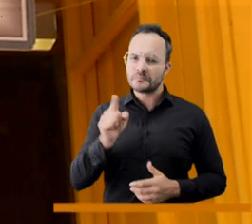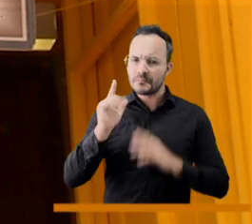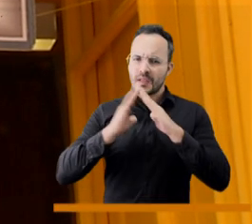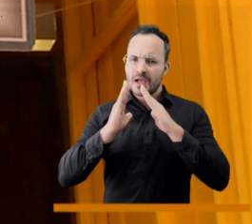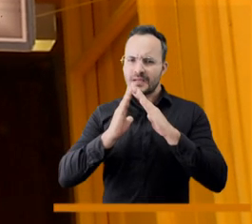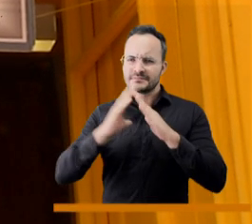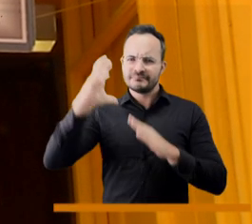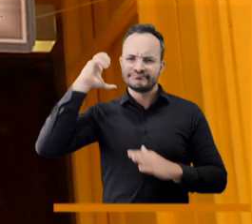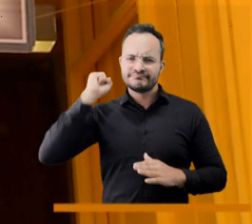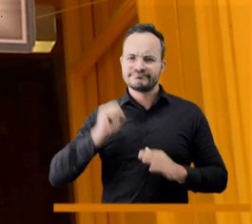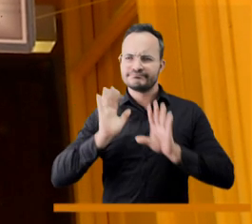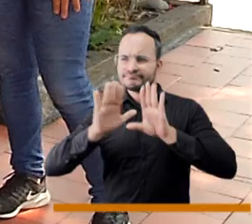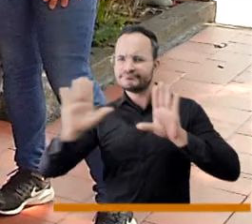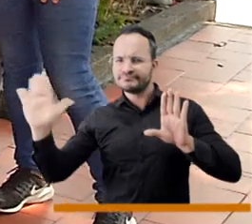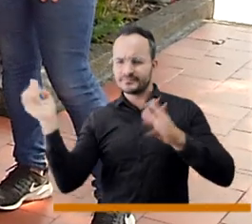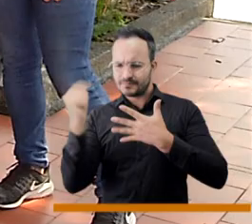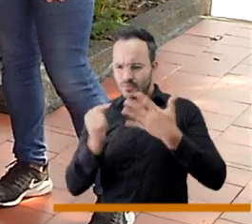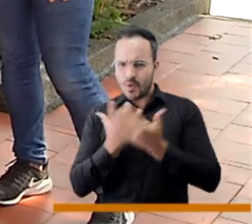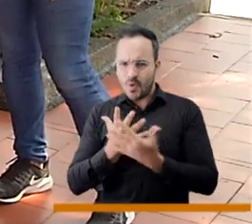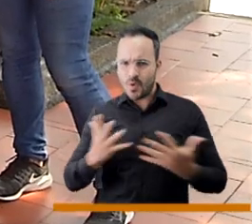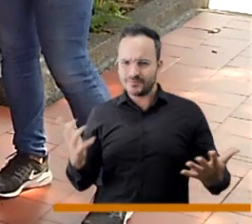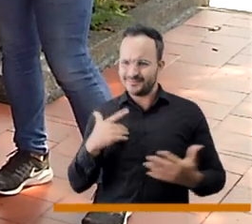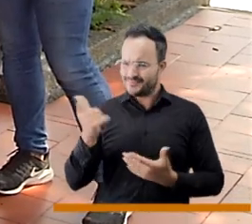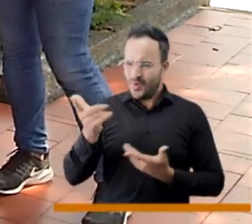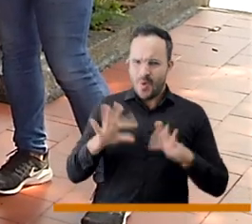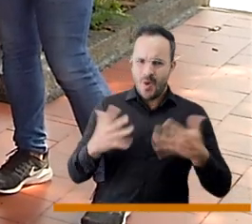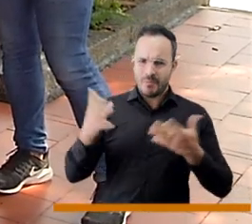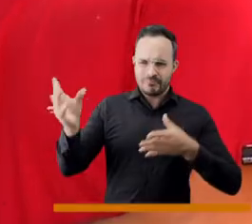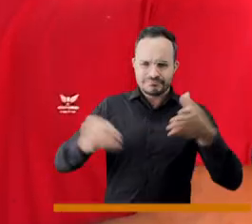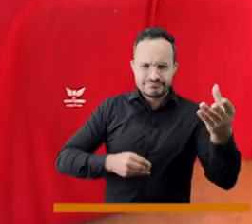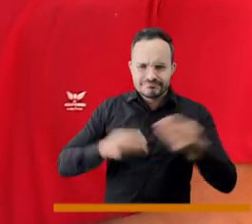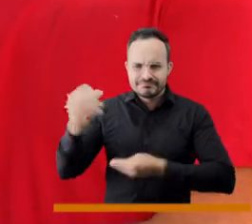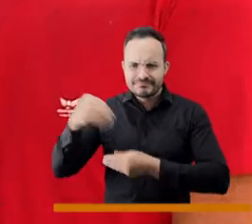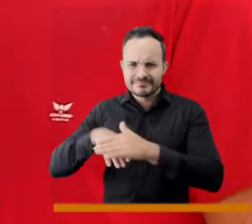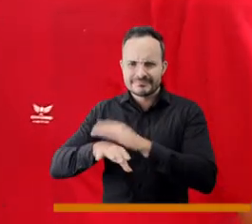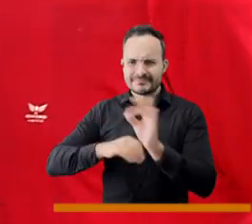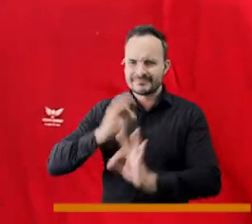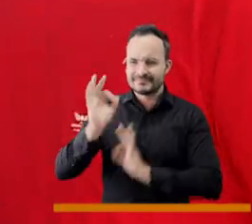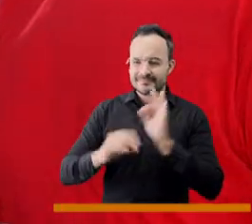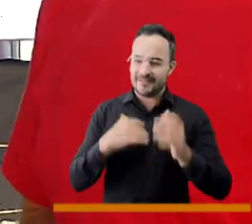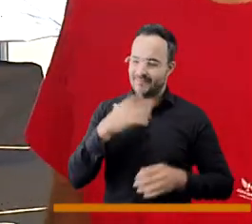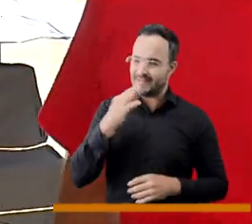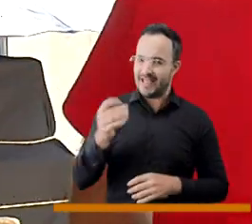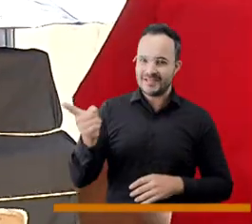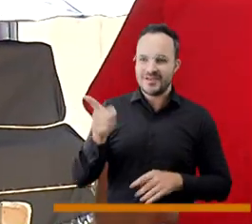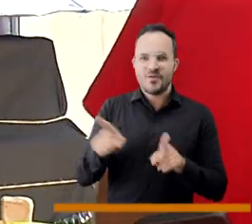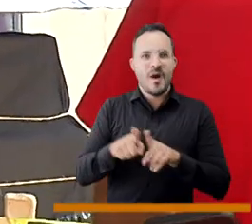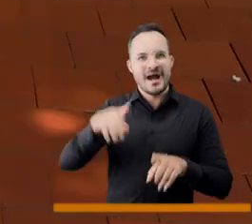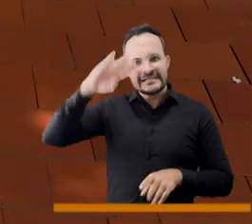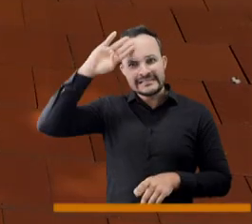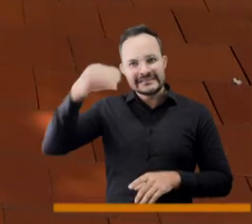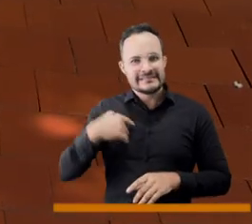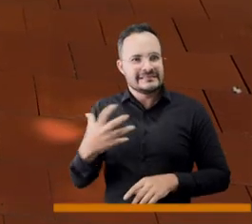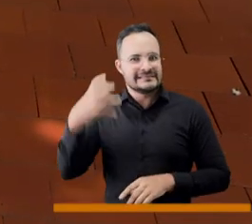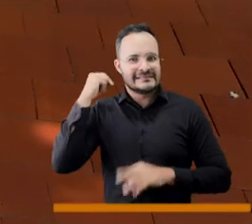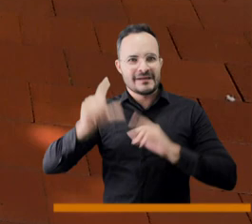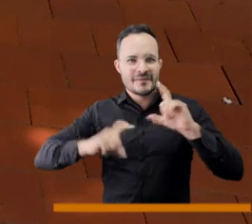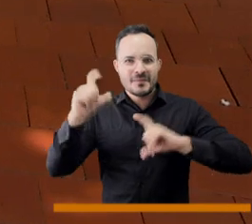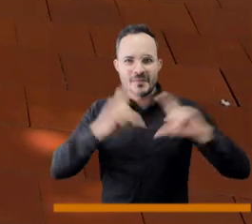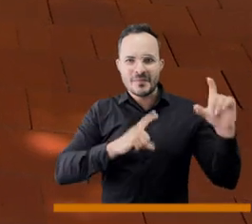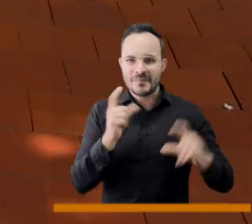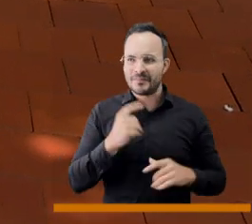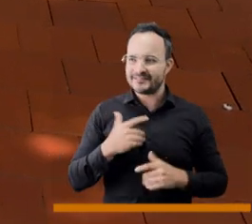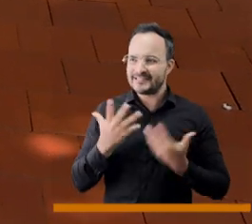colección que vos tenés en la casa, ¿cómo la fuiste consiguiendo? Es que definitivamente sos, en los buenos términos, un enfermo